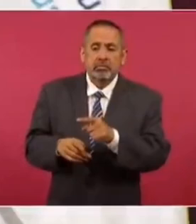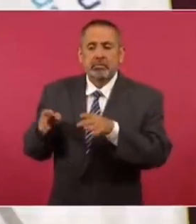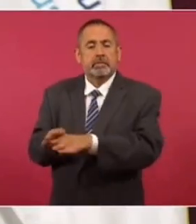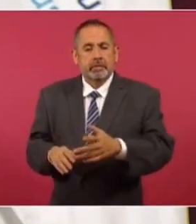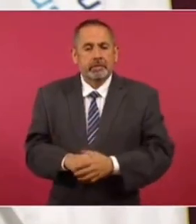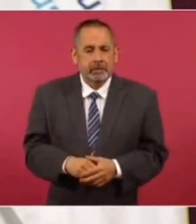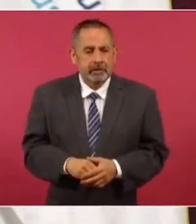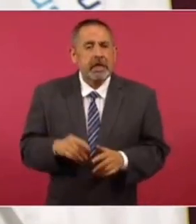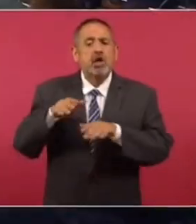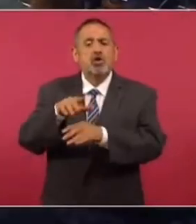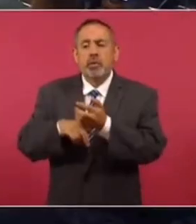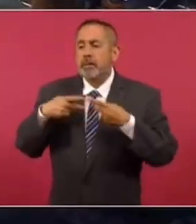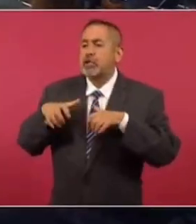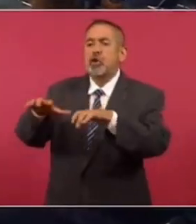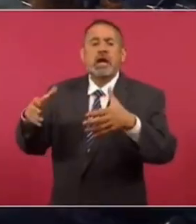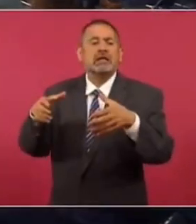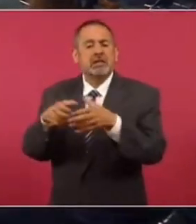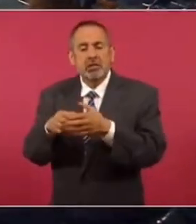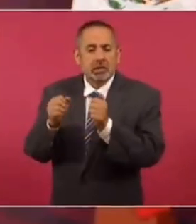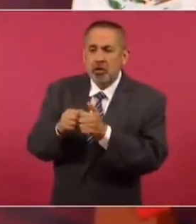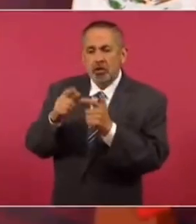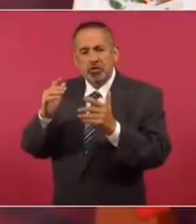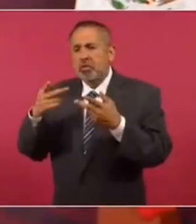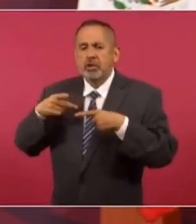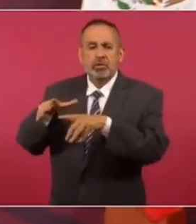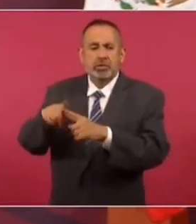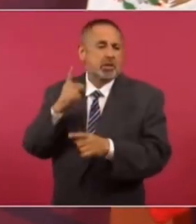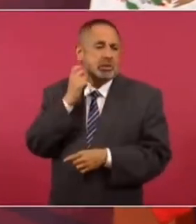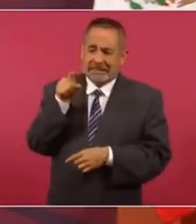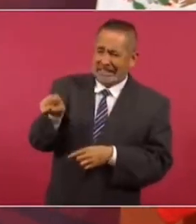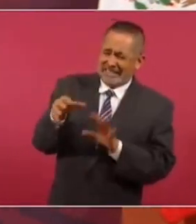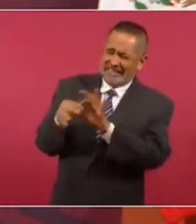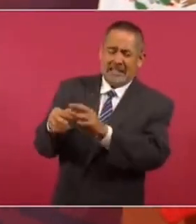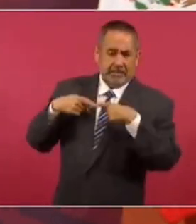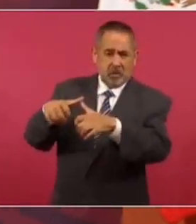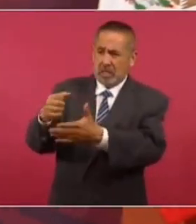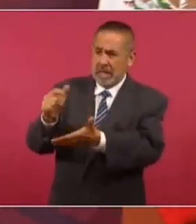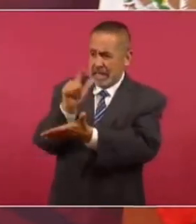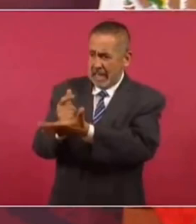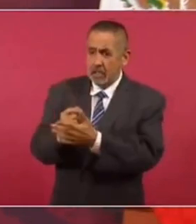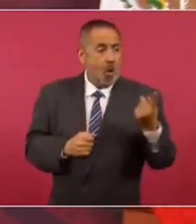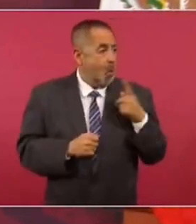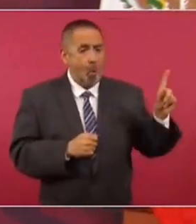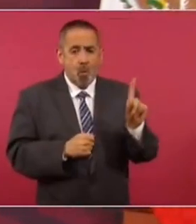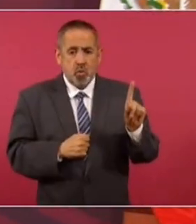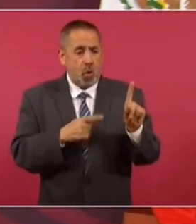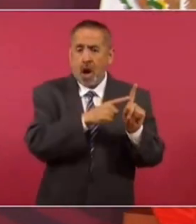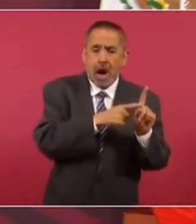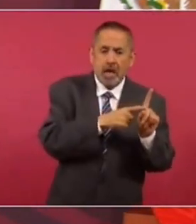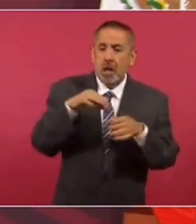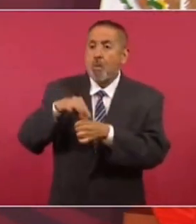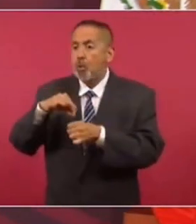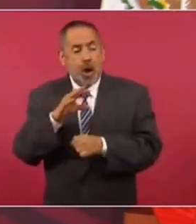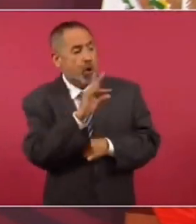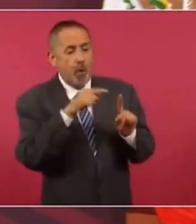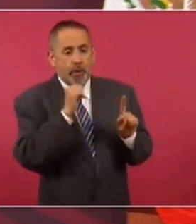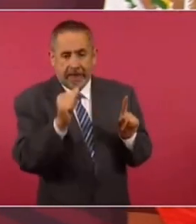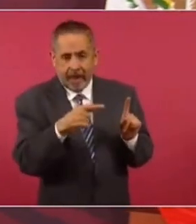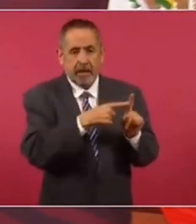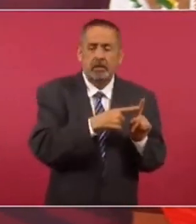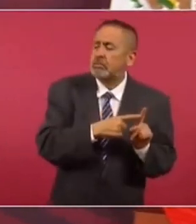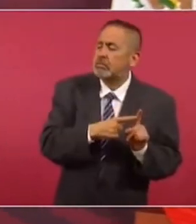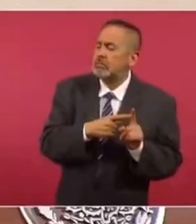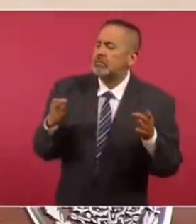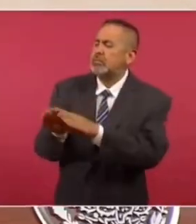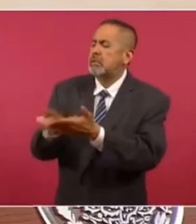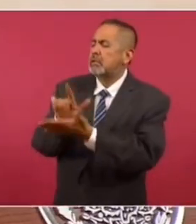poder que tiene que ver con el pueblo, que tiene que ver con la soberanía popular, es el legislativo. Y que una gente que no es electa por el pueblo